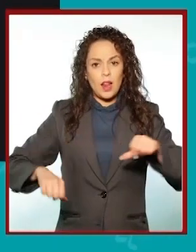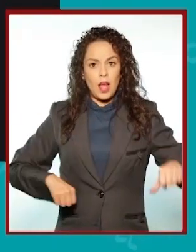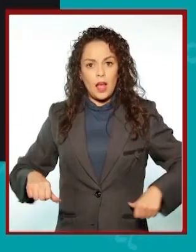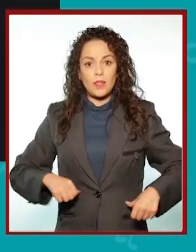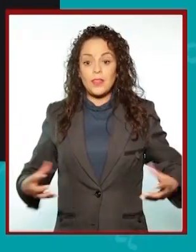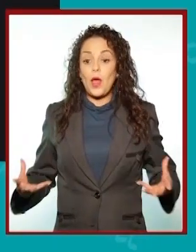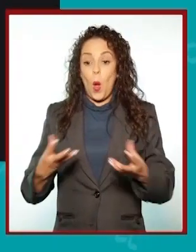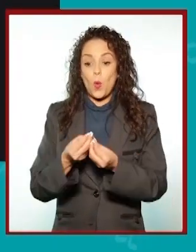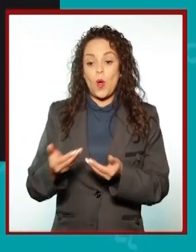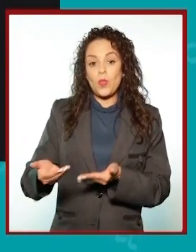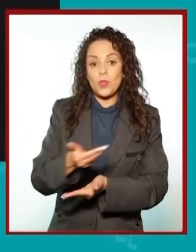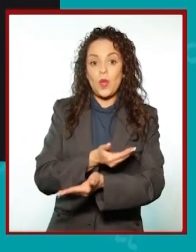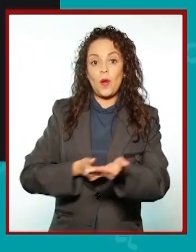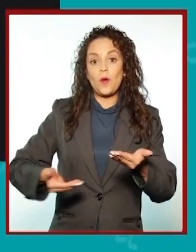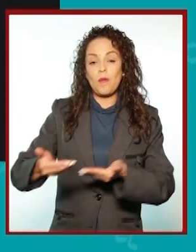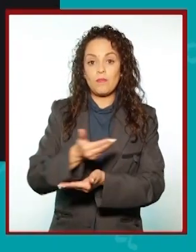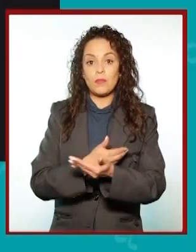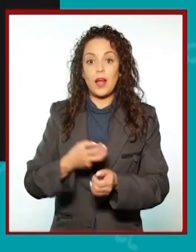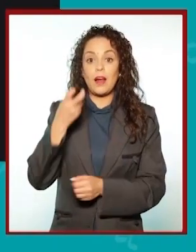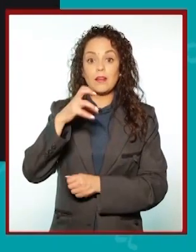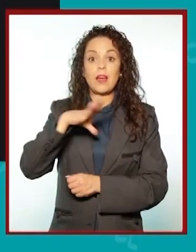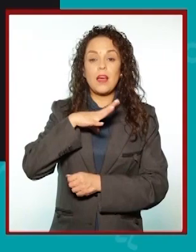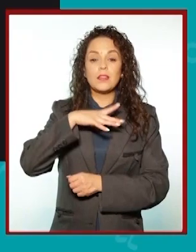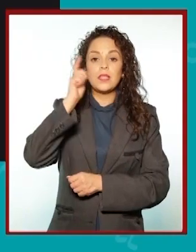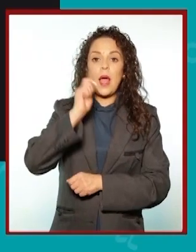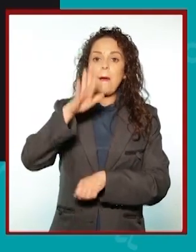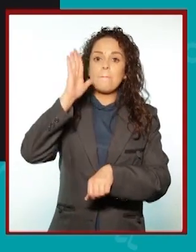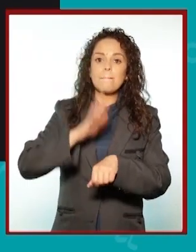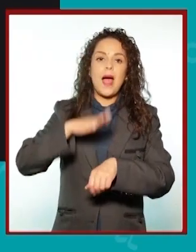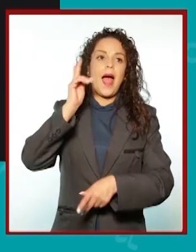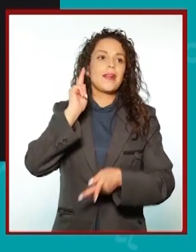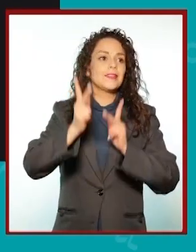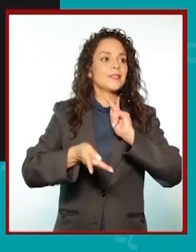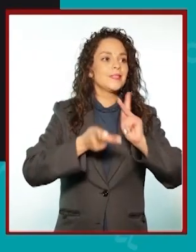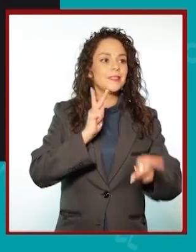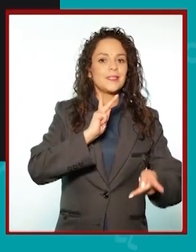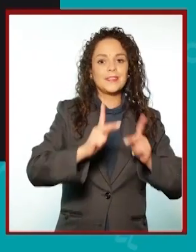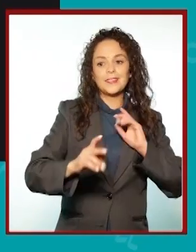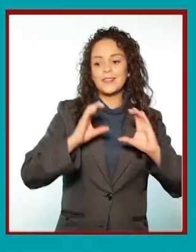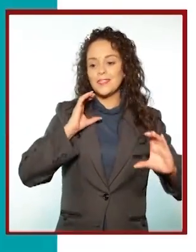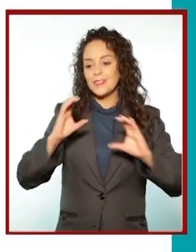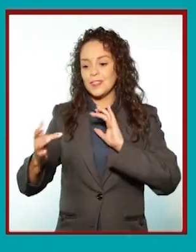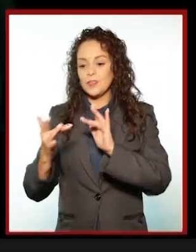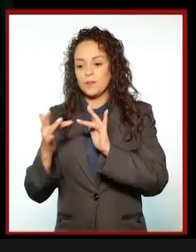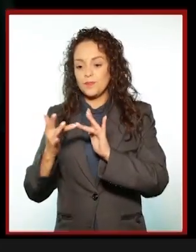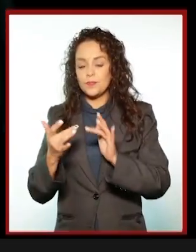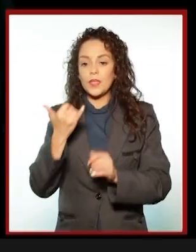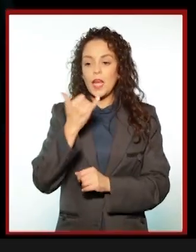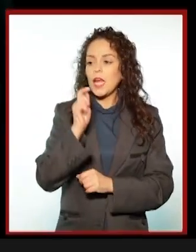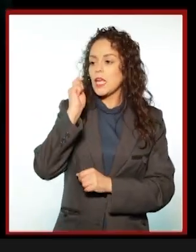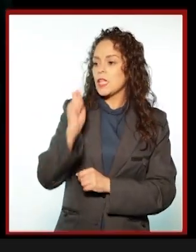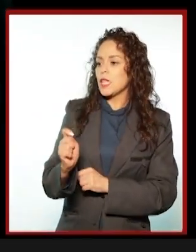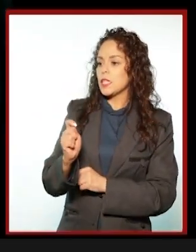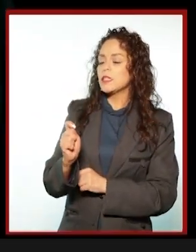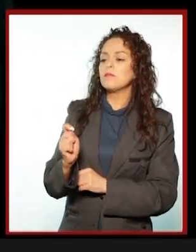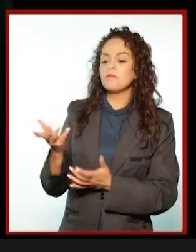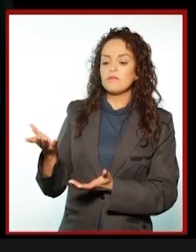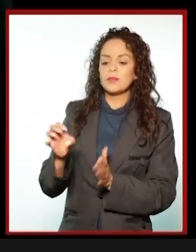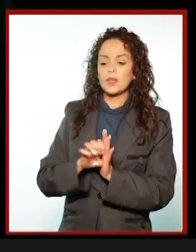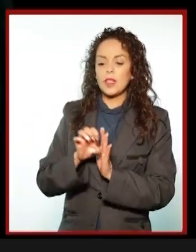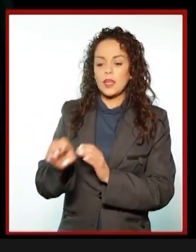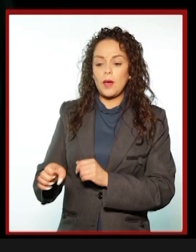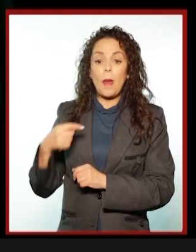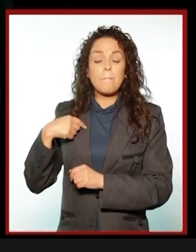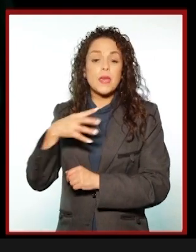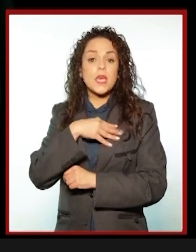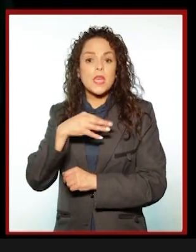pues se comparten en redes, lo cual cataliza todavía más la conversación. Y por otro lado también ha habido respuestas como del tipo